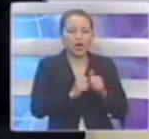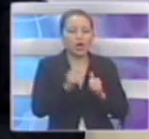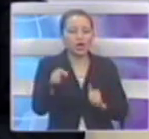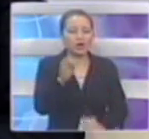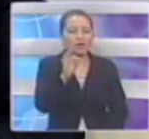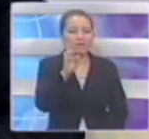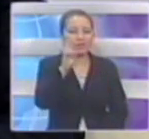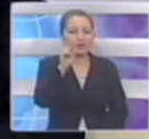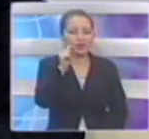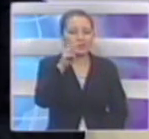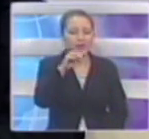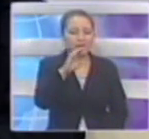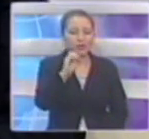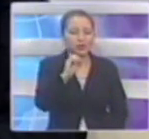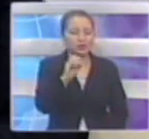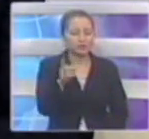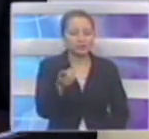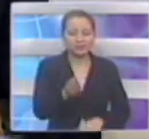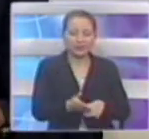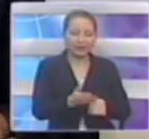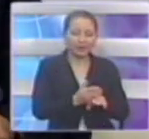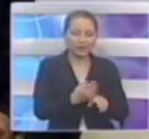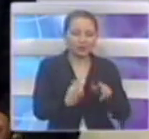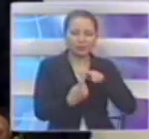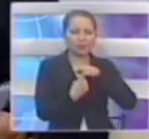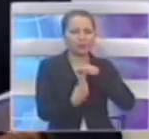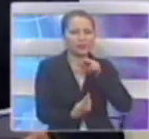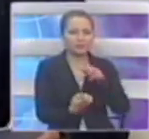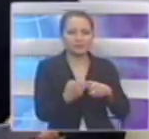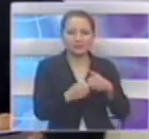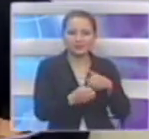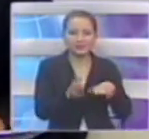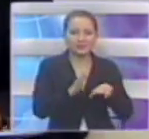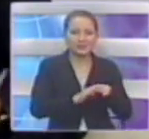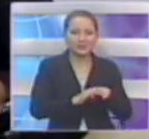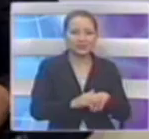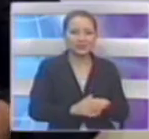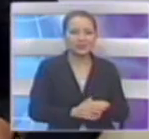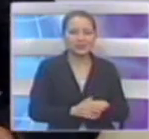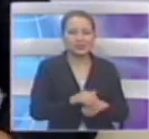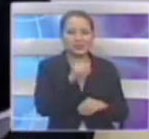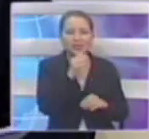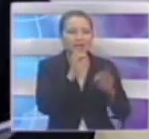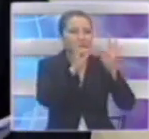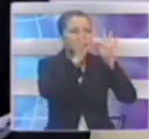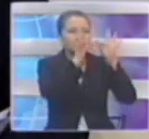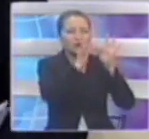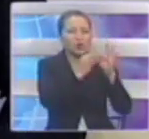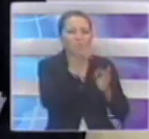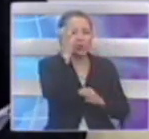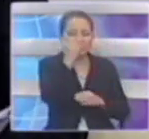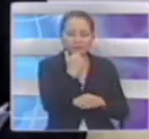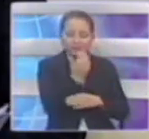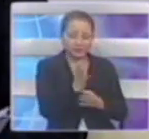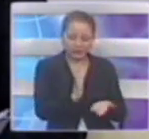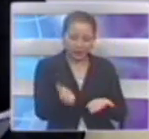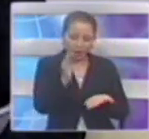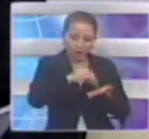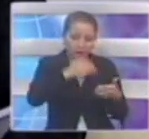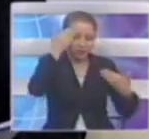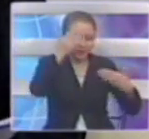Romero, asambleísta del Partido Social Cristiano. Tuvimos un inconveniente por la falta de fluido eléctrico, pero vamos a retomar el ámbito político.